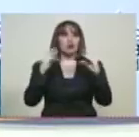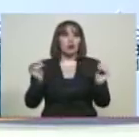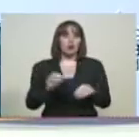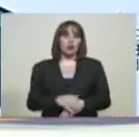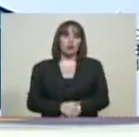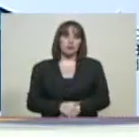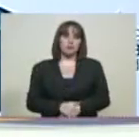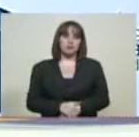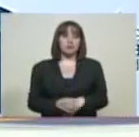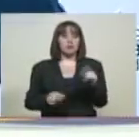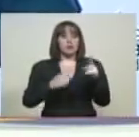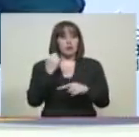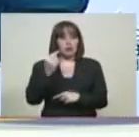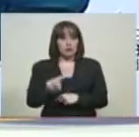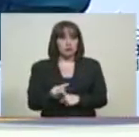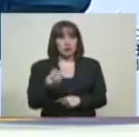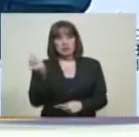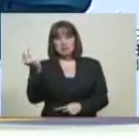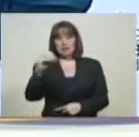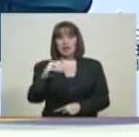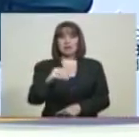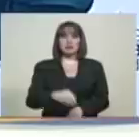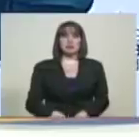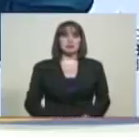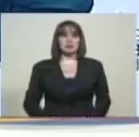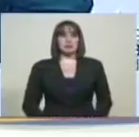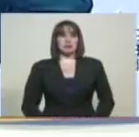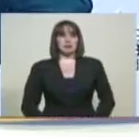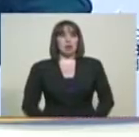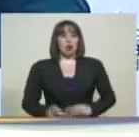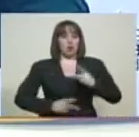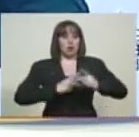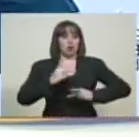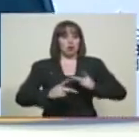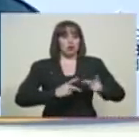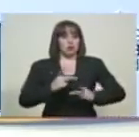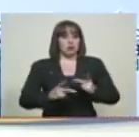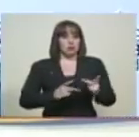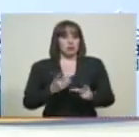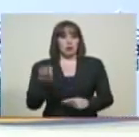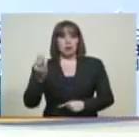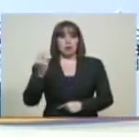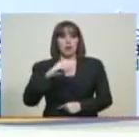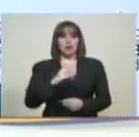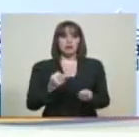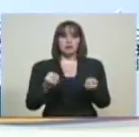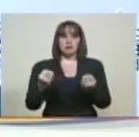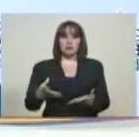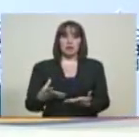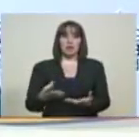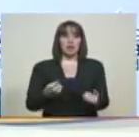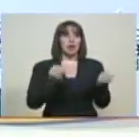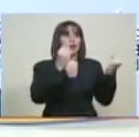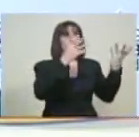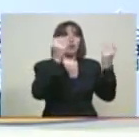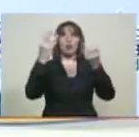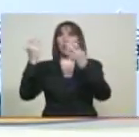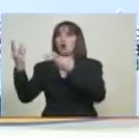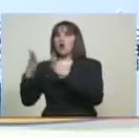y después además no sólo producir sino garantizar la distribución